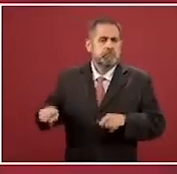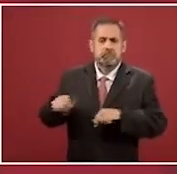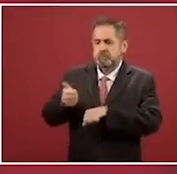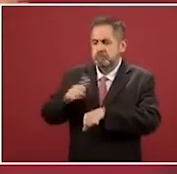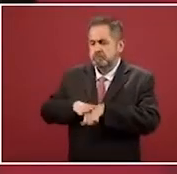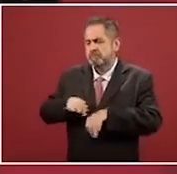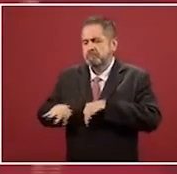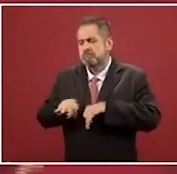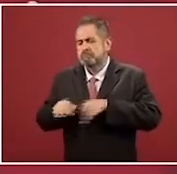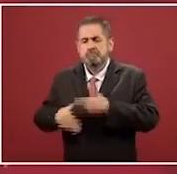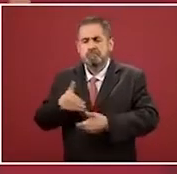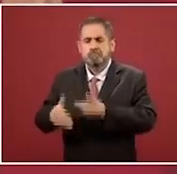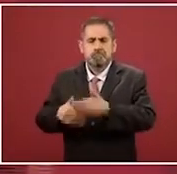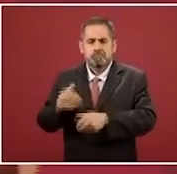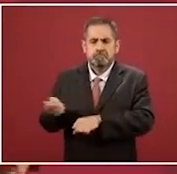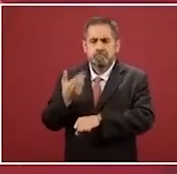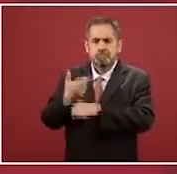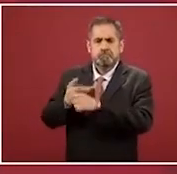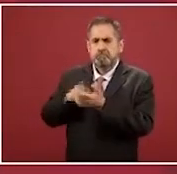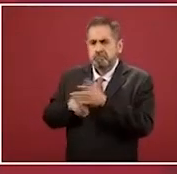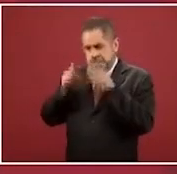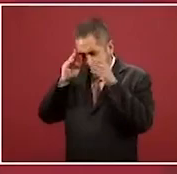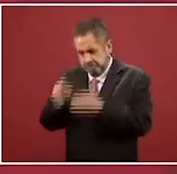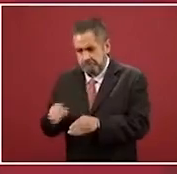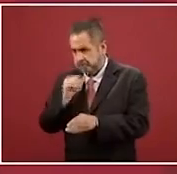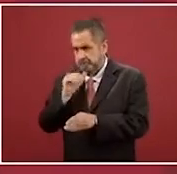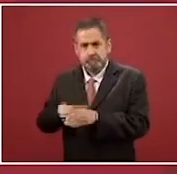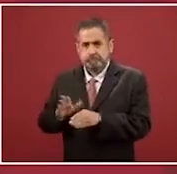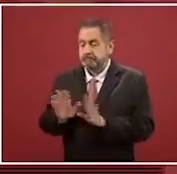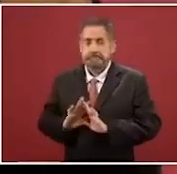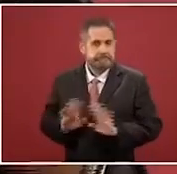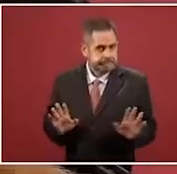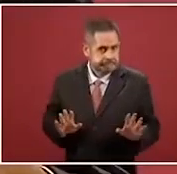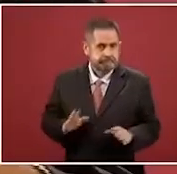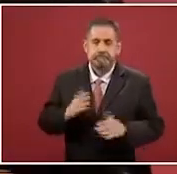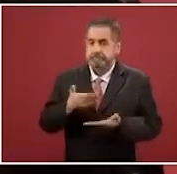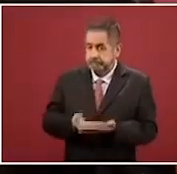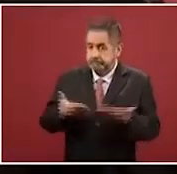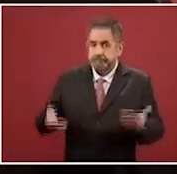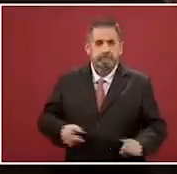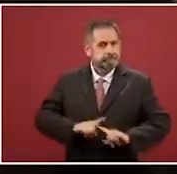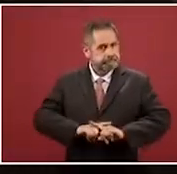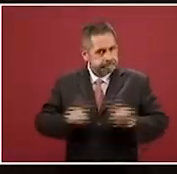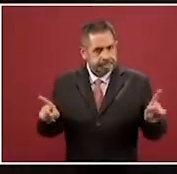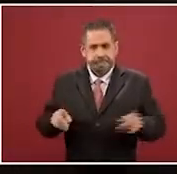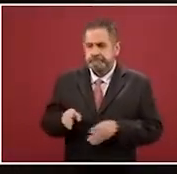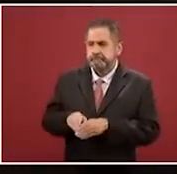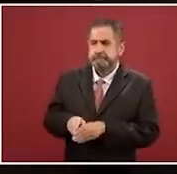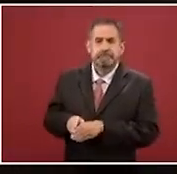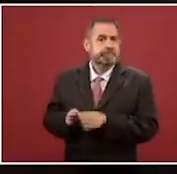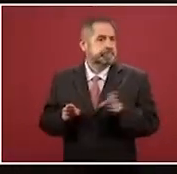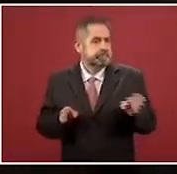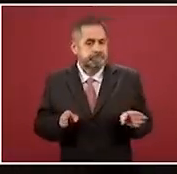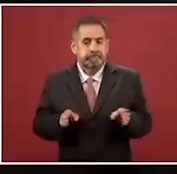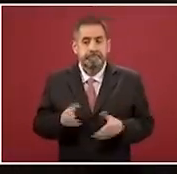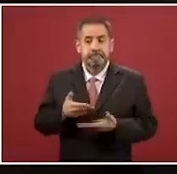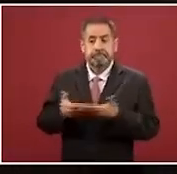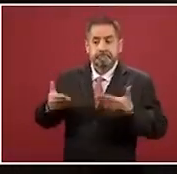administrativo de la Secretaría de Hacienda. Ahora es la